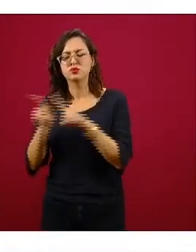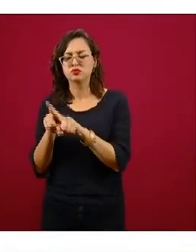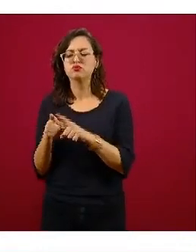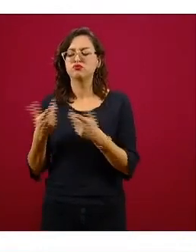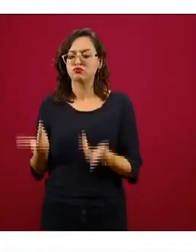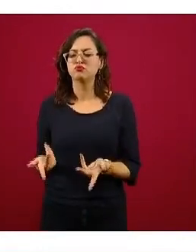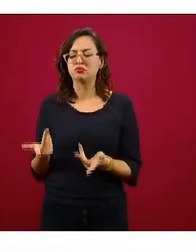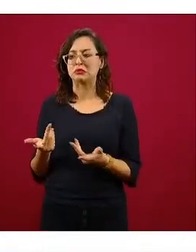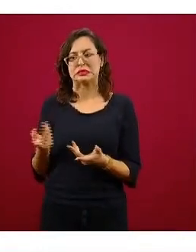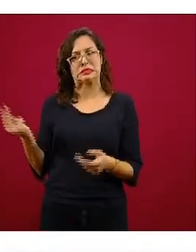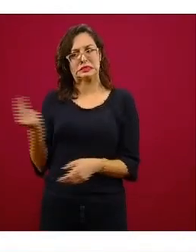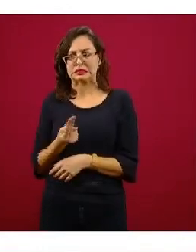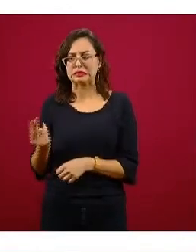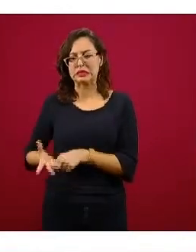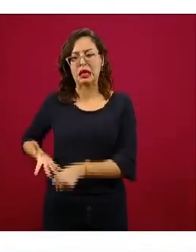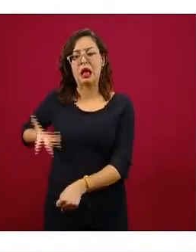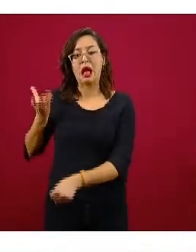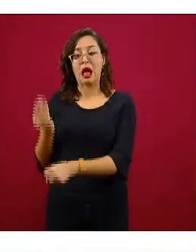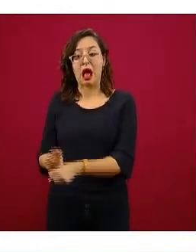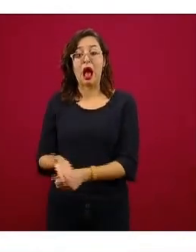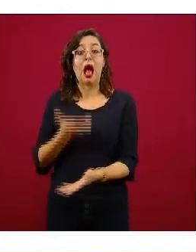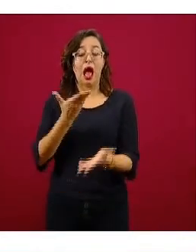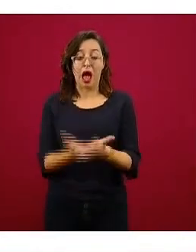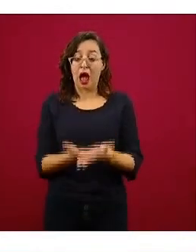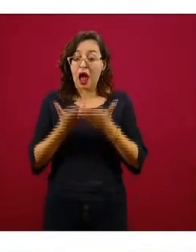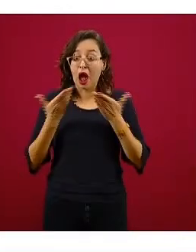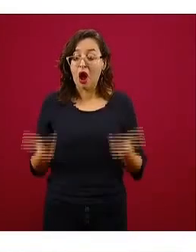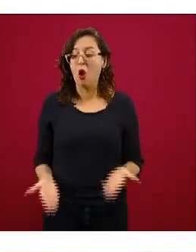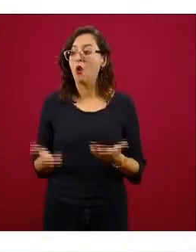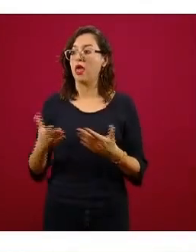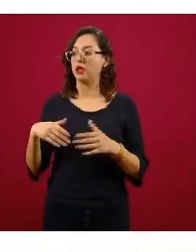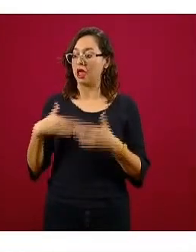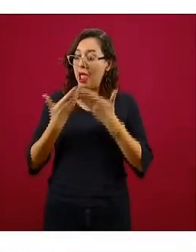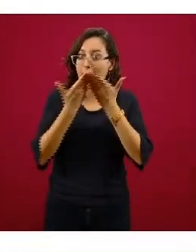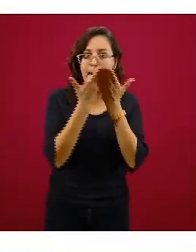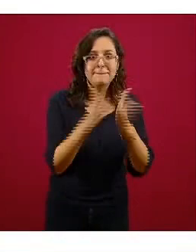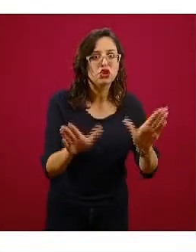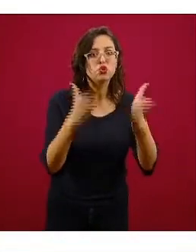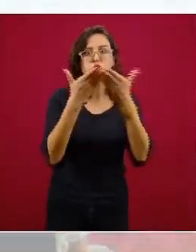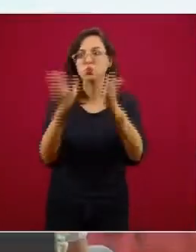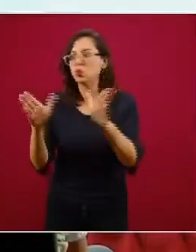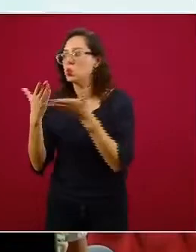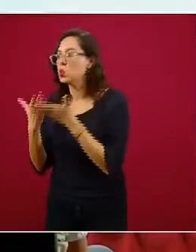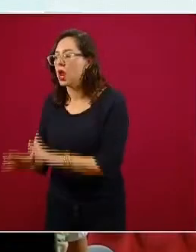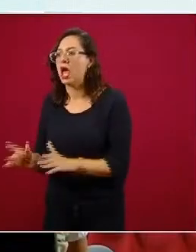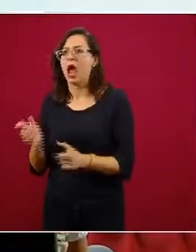es un momento, y mucho más en esta reapertura y con esta posibilidad de rebrotes, como lo que estamos viendo